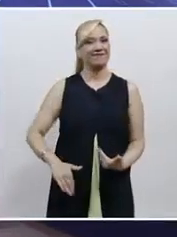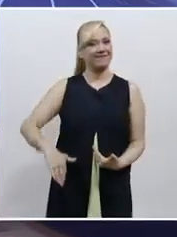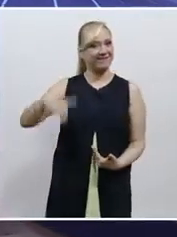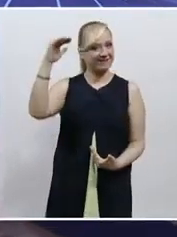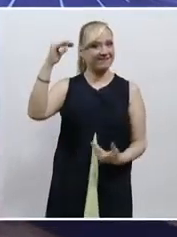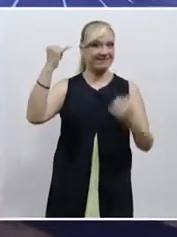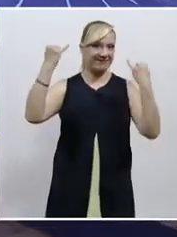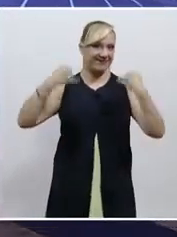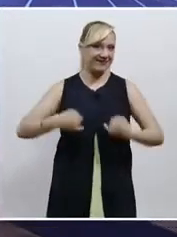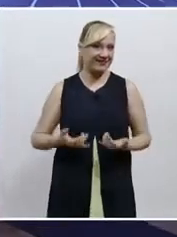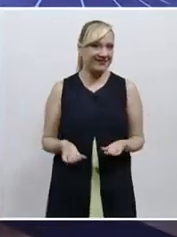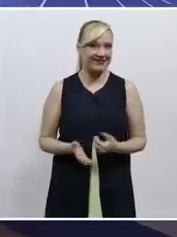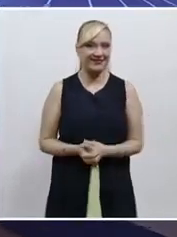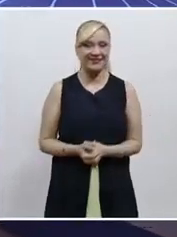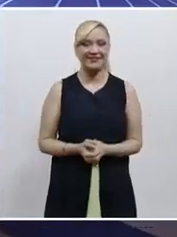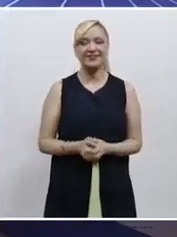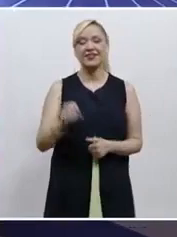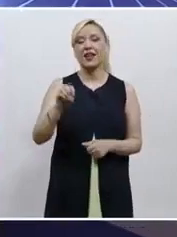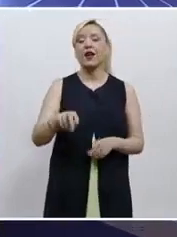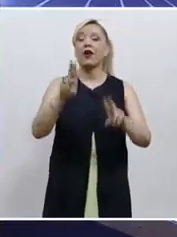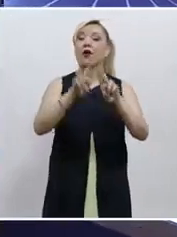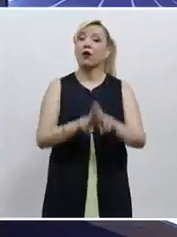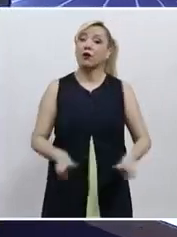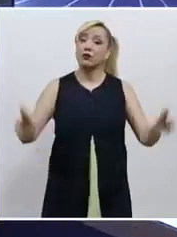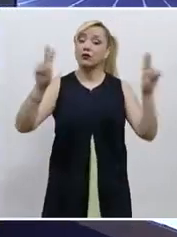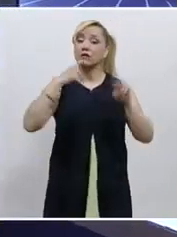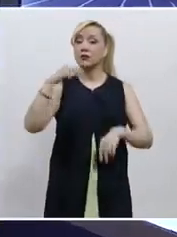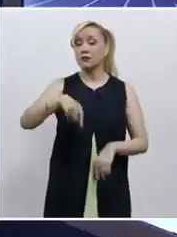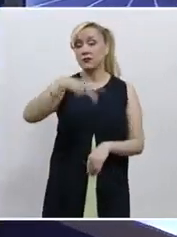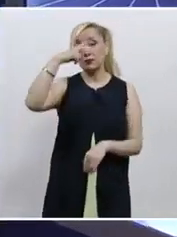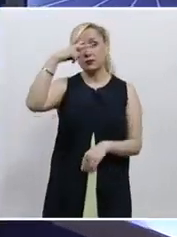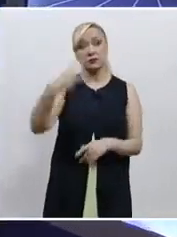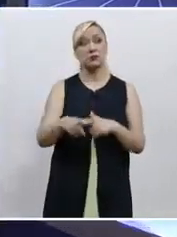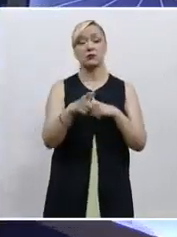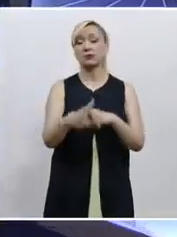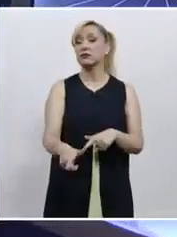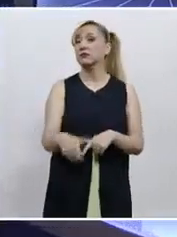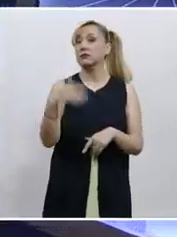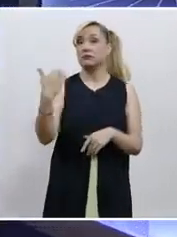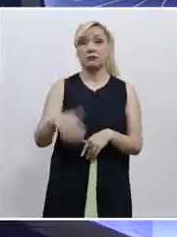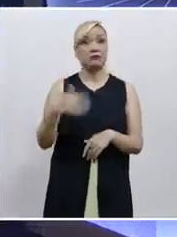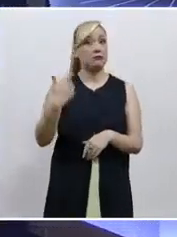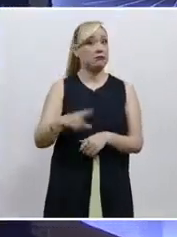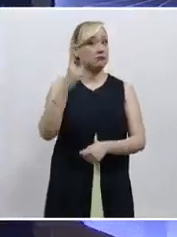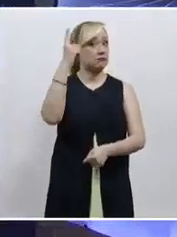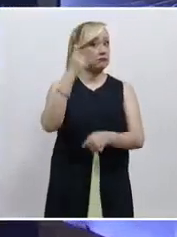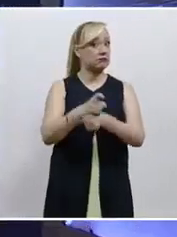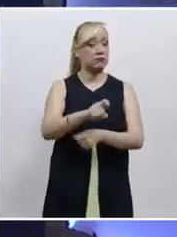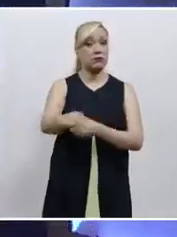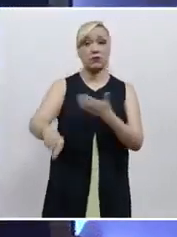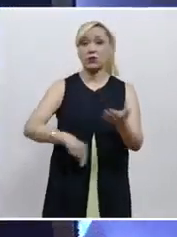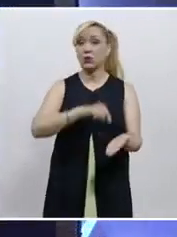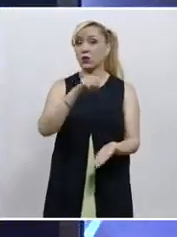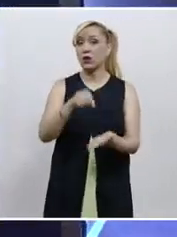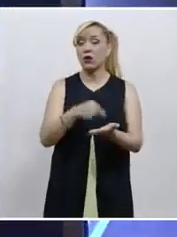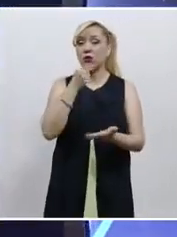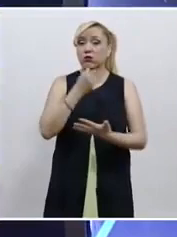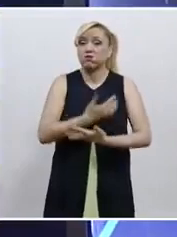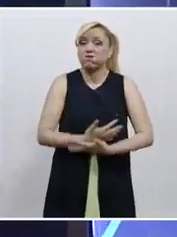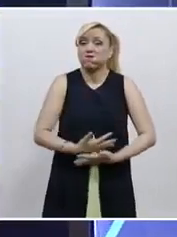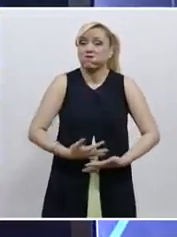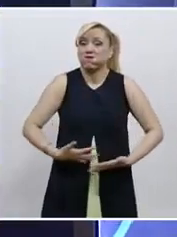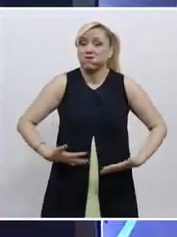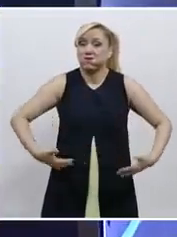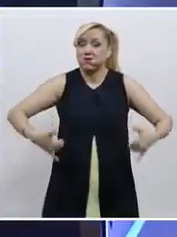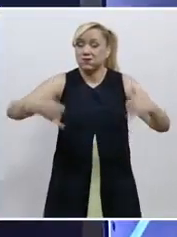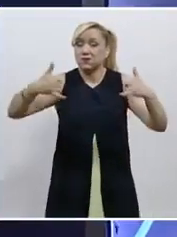Naciones Unidas y autoridades federales reconocieron que nuestro país sigue ocupando el primer lugar mundial en obesidad infantil, por lo que urgieron a